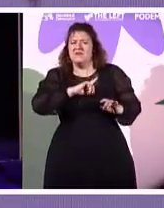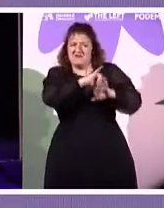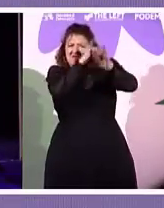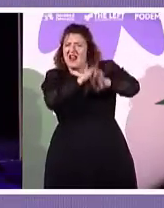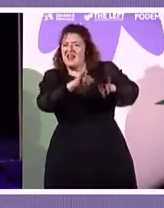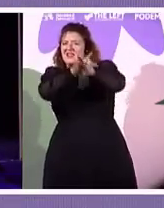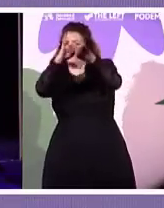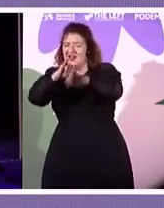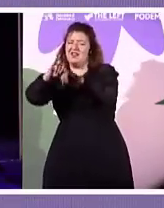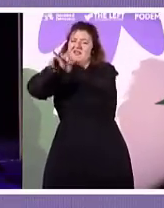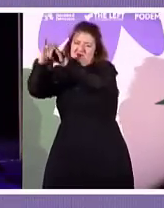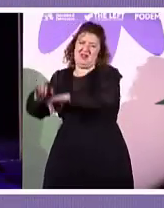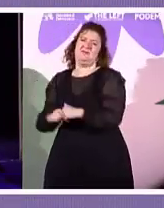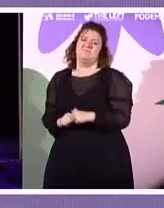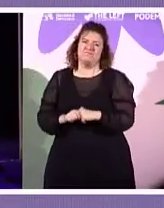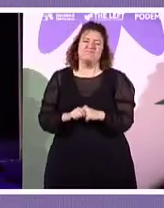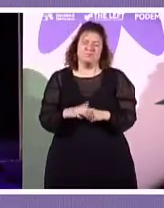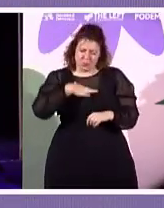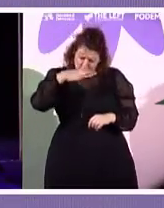adelante porque si se puede